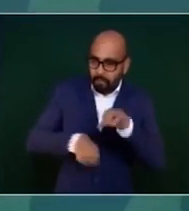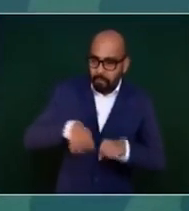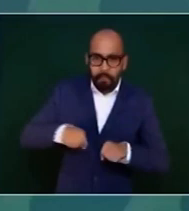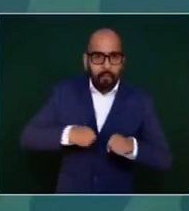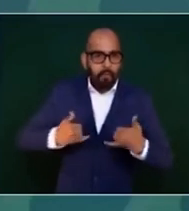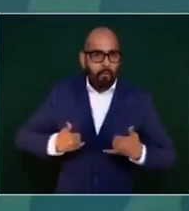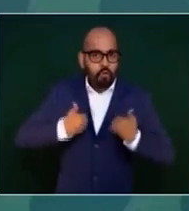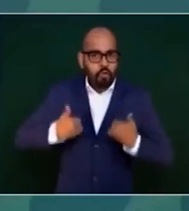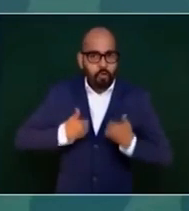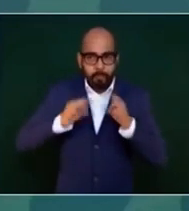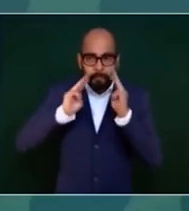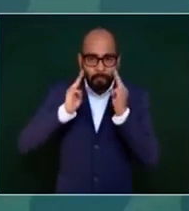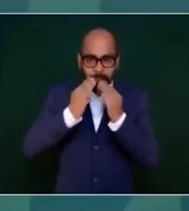semillero,